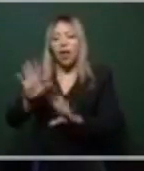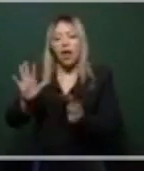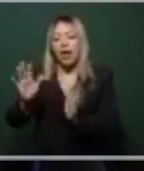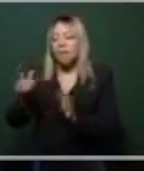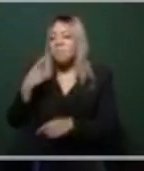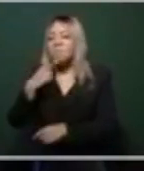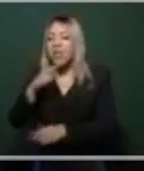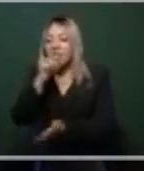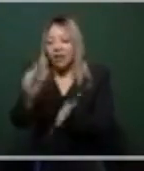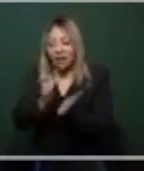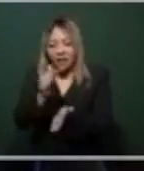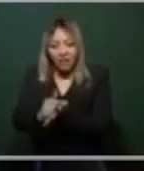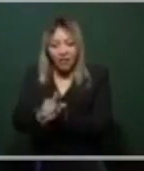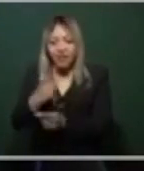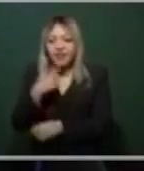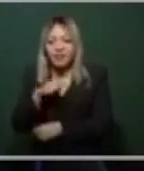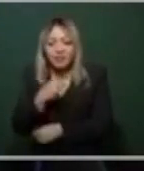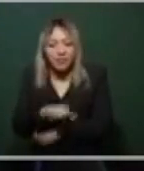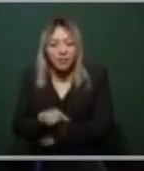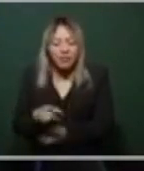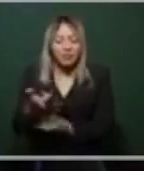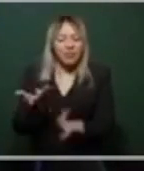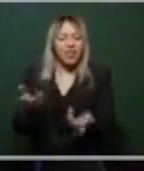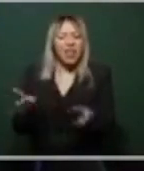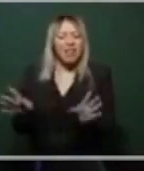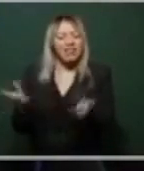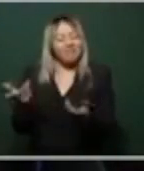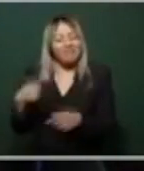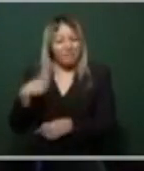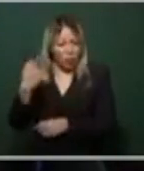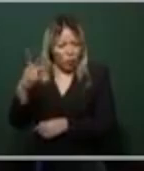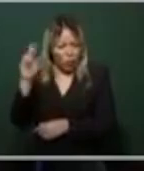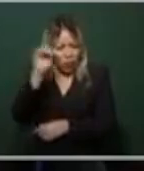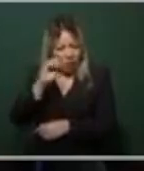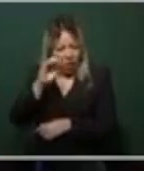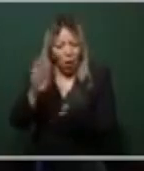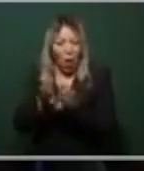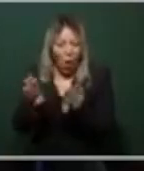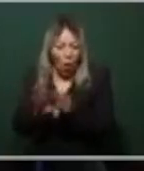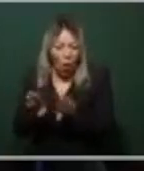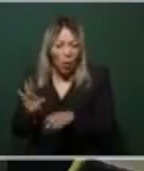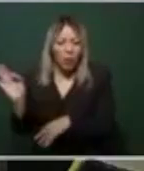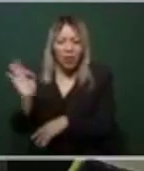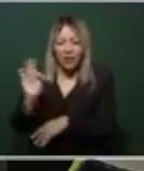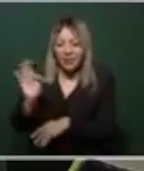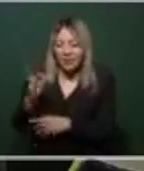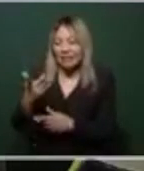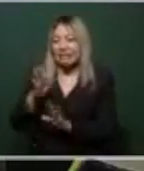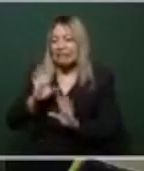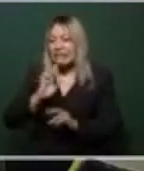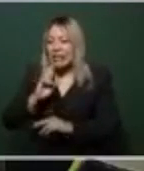de esto? ¿Cómo se puede resolver en medio de este clima de violencia que hay en la entidad? Y si me permite, después otra pregunta.